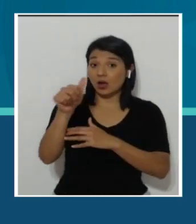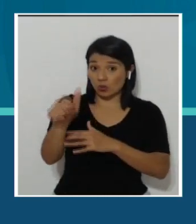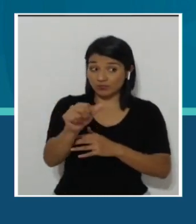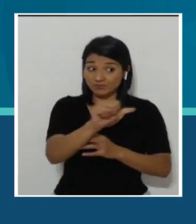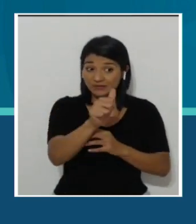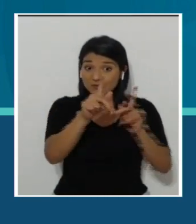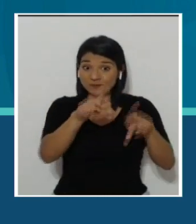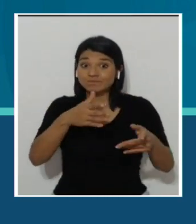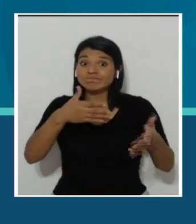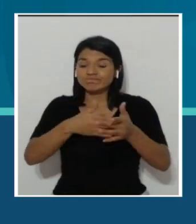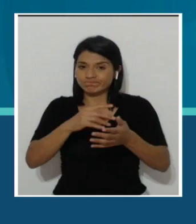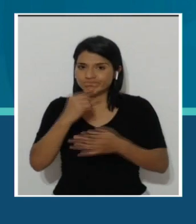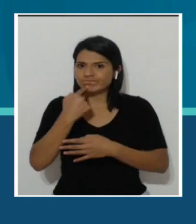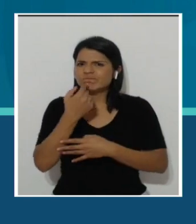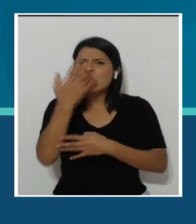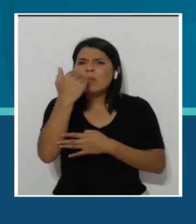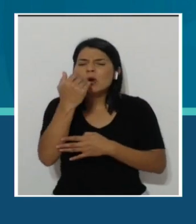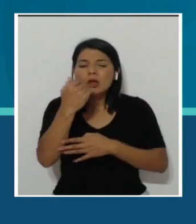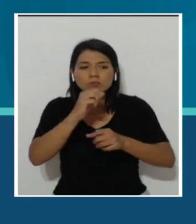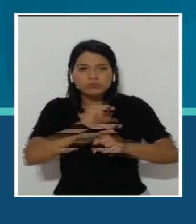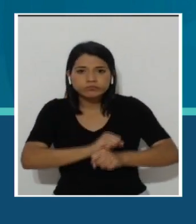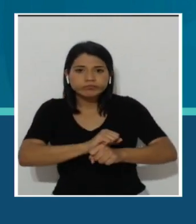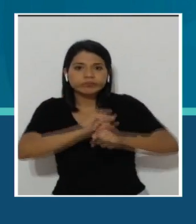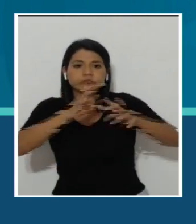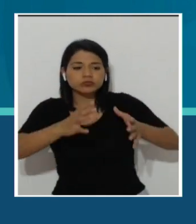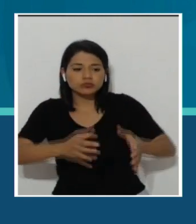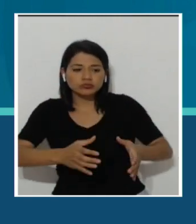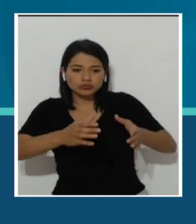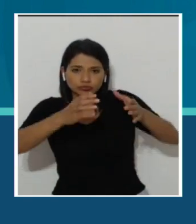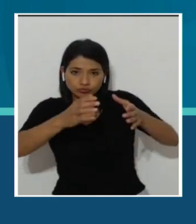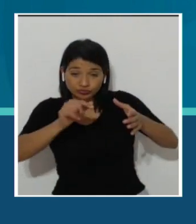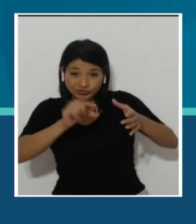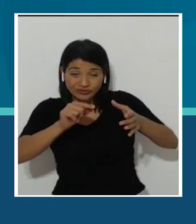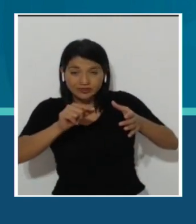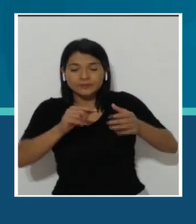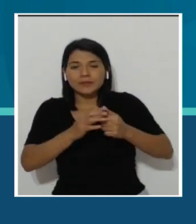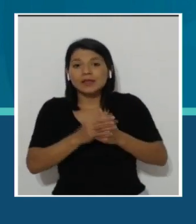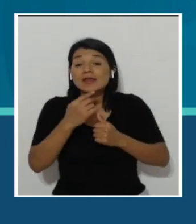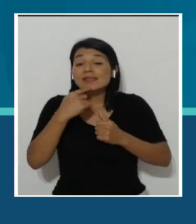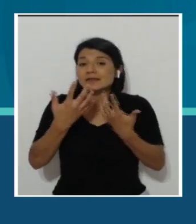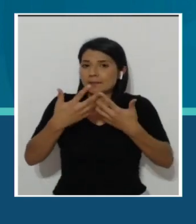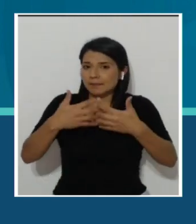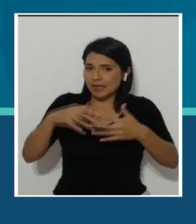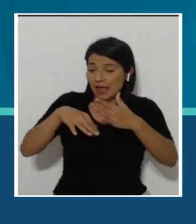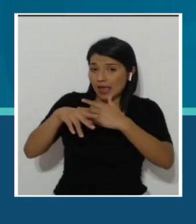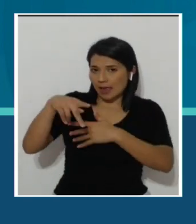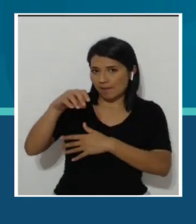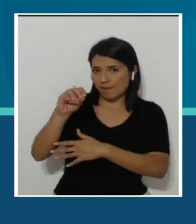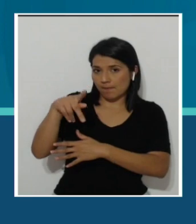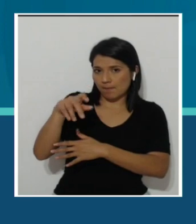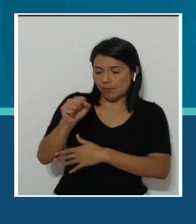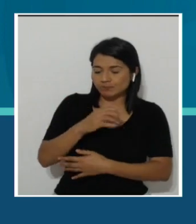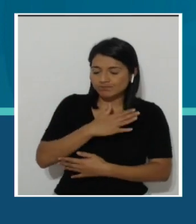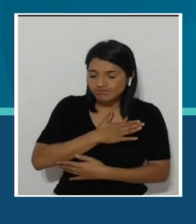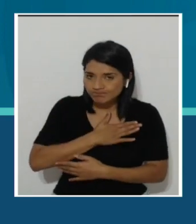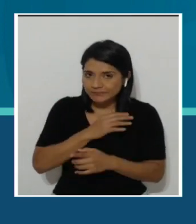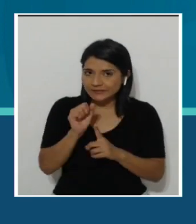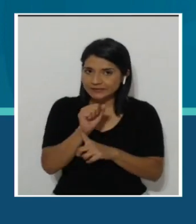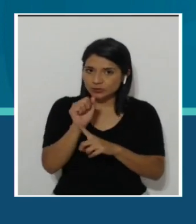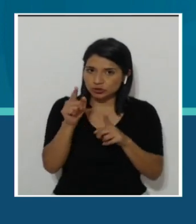de la explosión de uno de sus cilindros. La compañía expresó: en Pops sentimos mucho el incidente acontecido la noche del